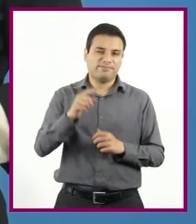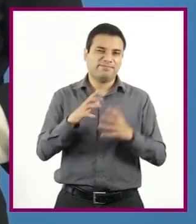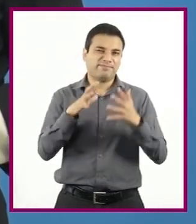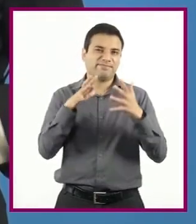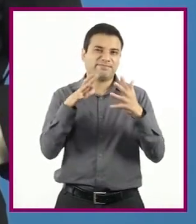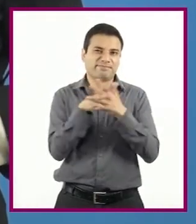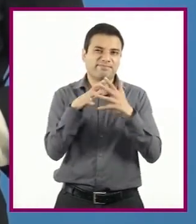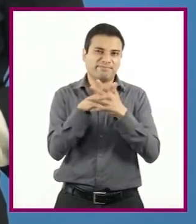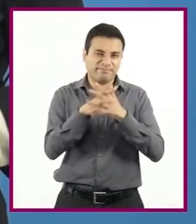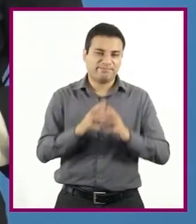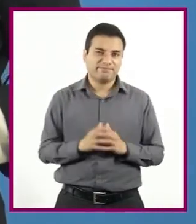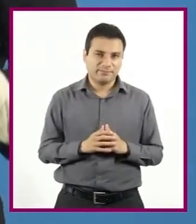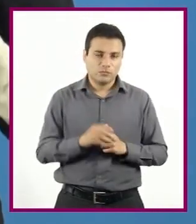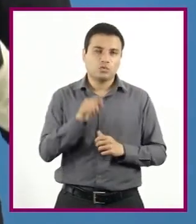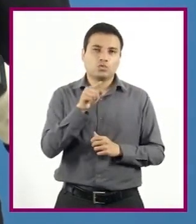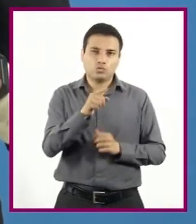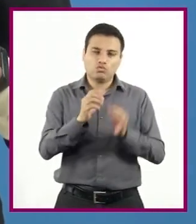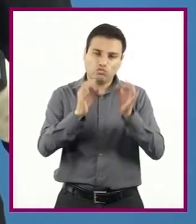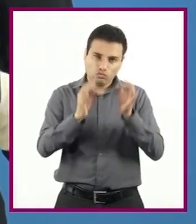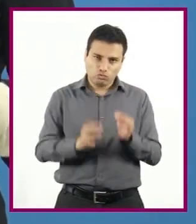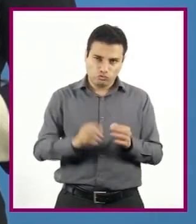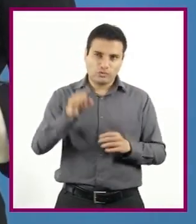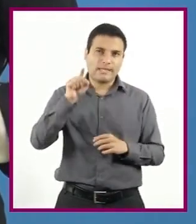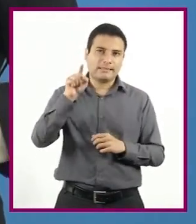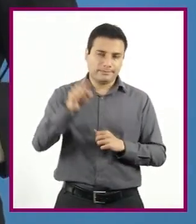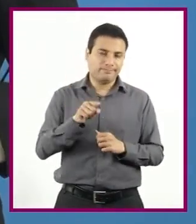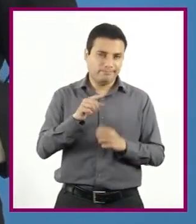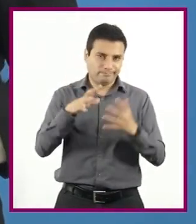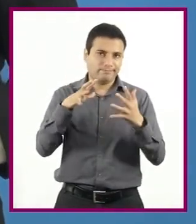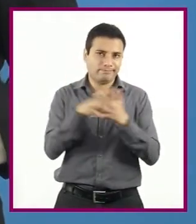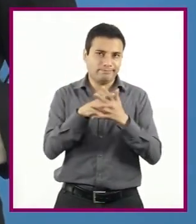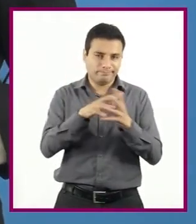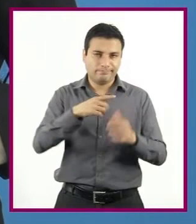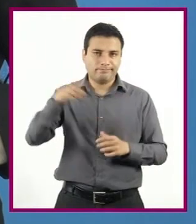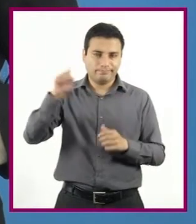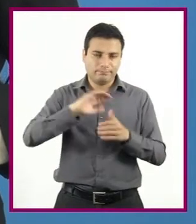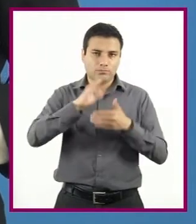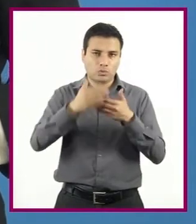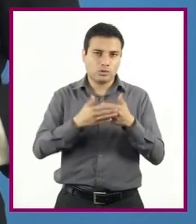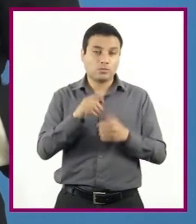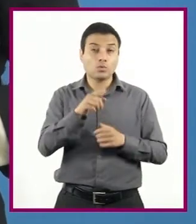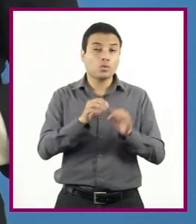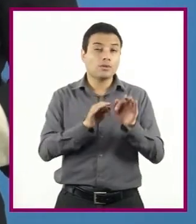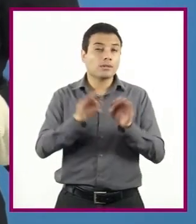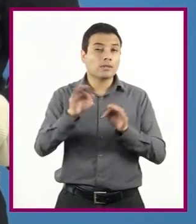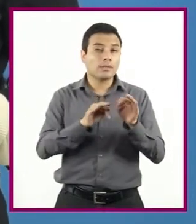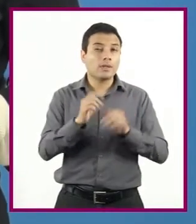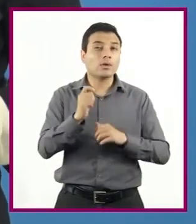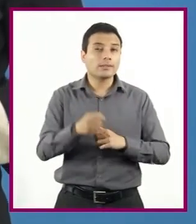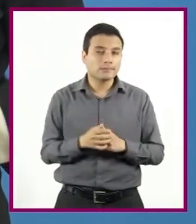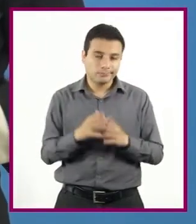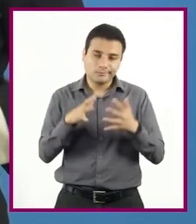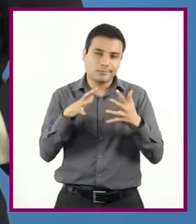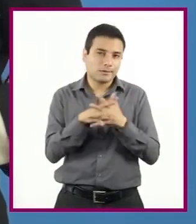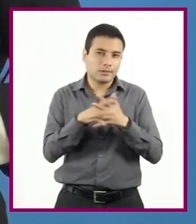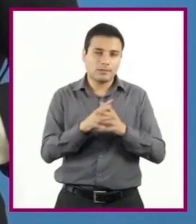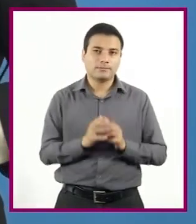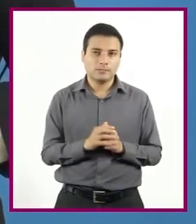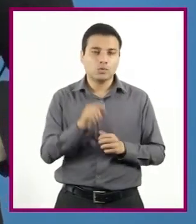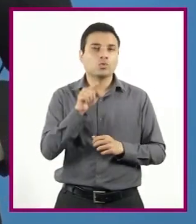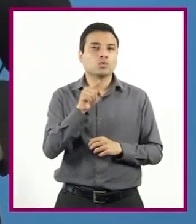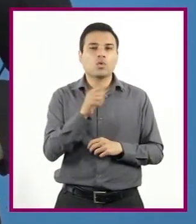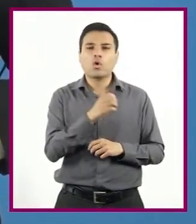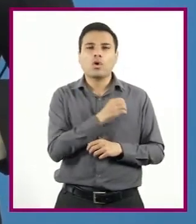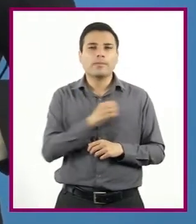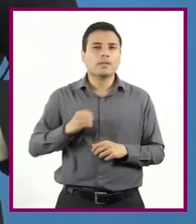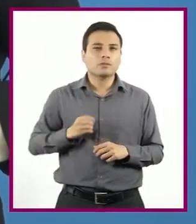se traban las batallas. Para allí eres enviado. Tu oficio y facultad es la guerra. Tu